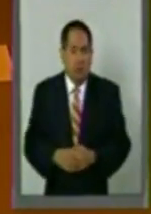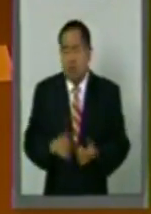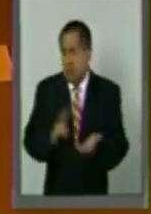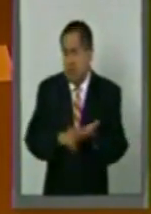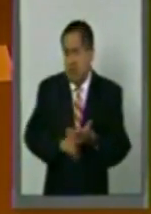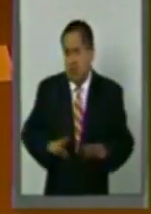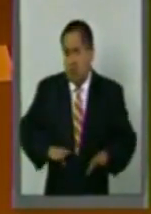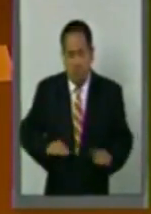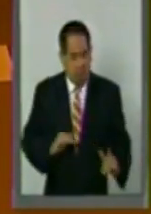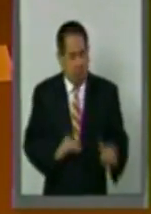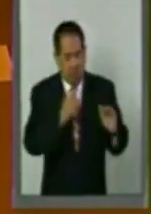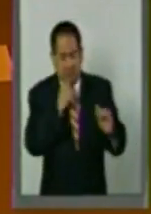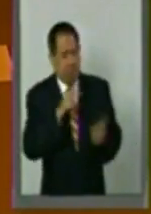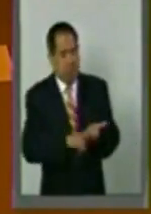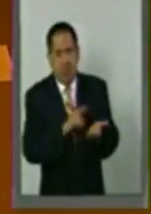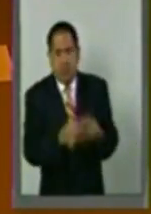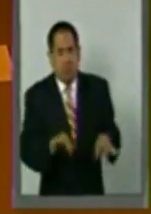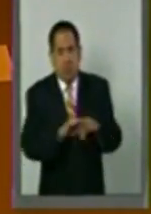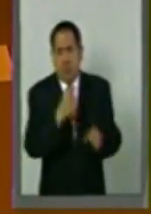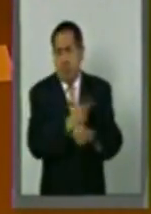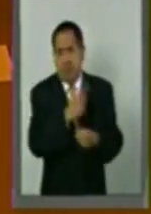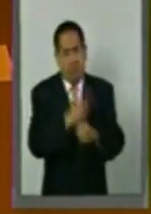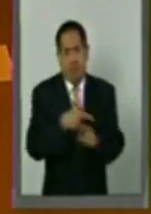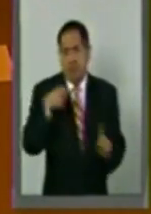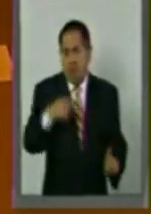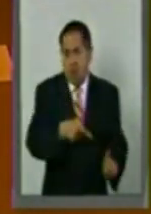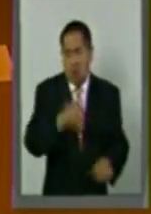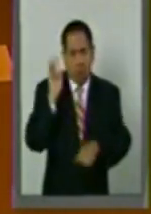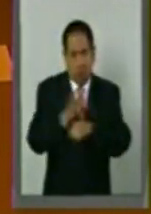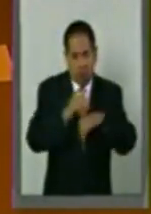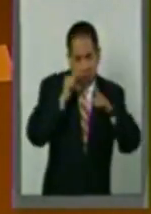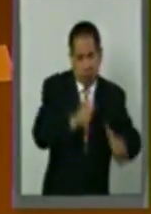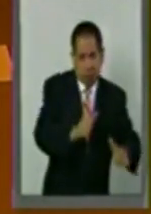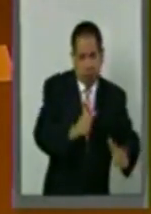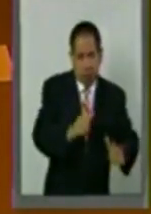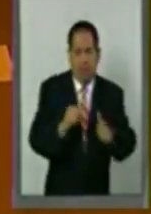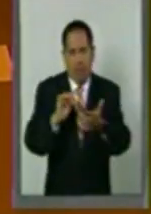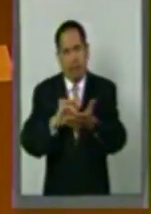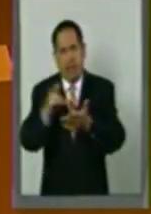menor y por el fortalecimiento de la familia, muchas gracias por esta iniciativa.